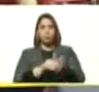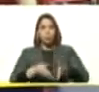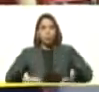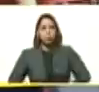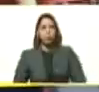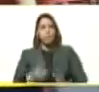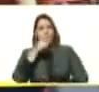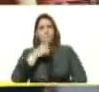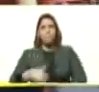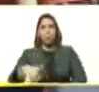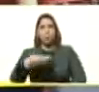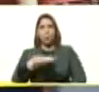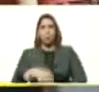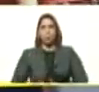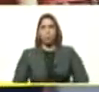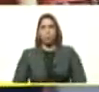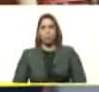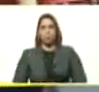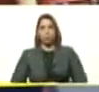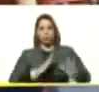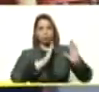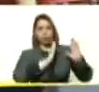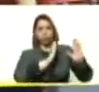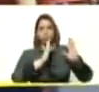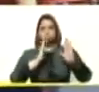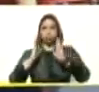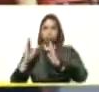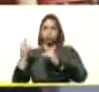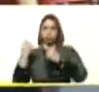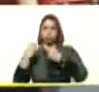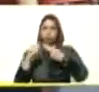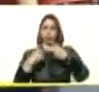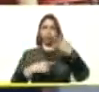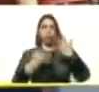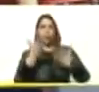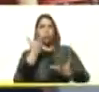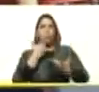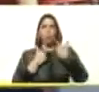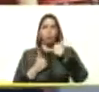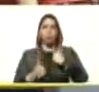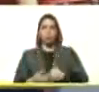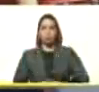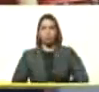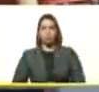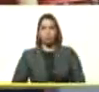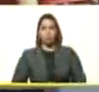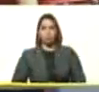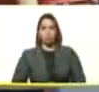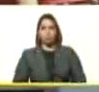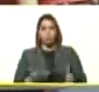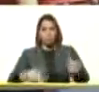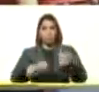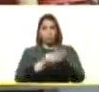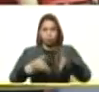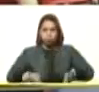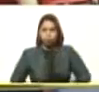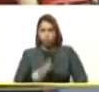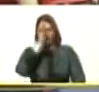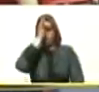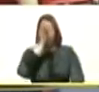pueblo en su organización multicolorida! ¡Que renazca la fe!